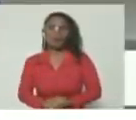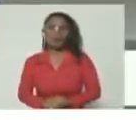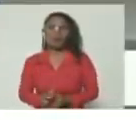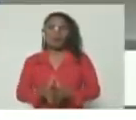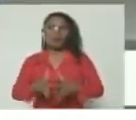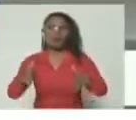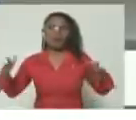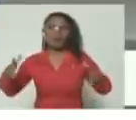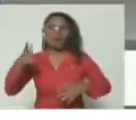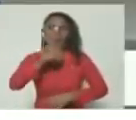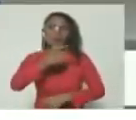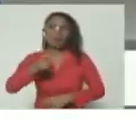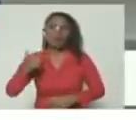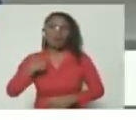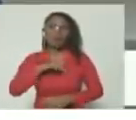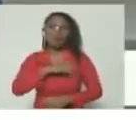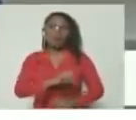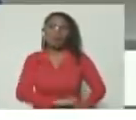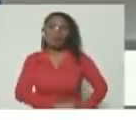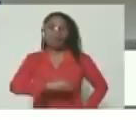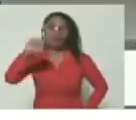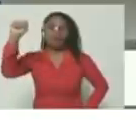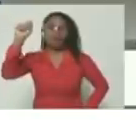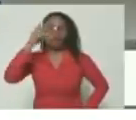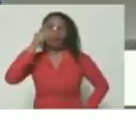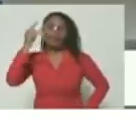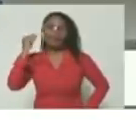gigante en la historia como nuestros libertadores y libertadoras.